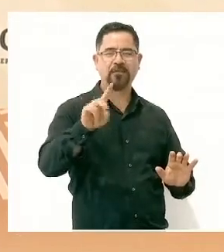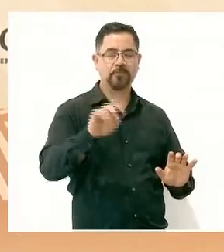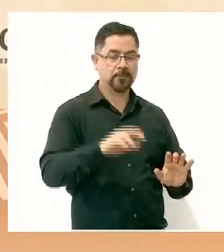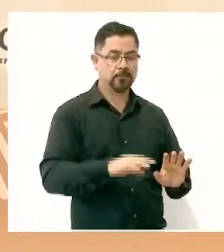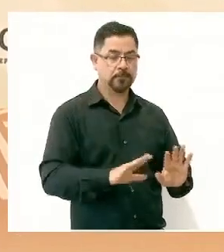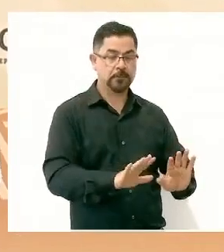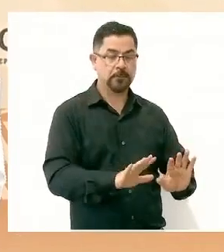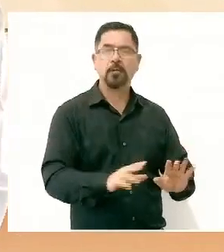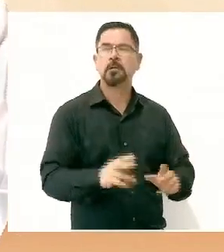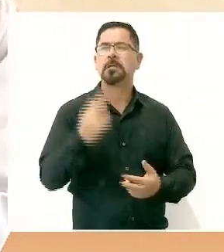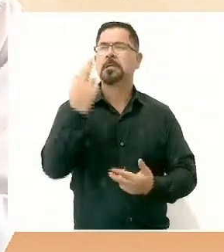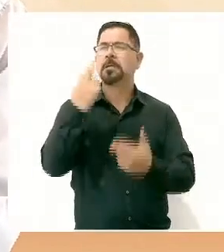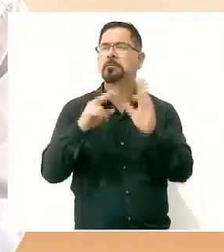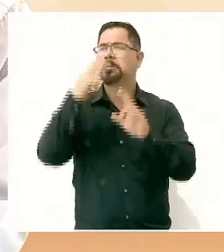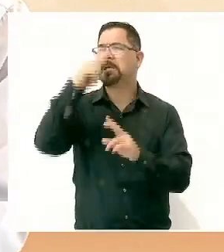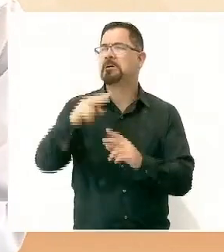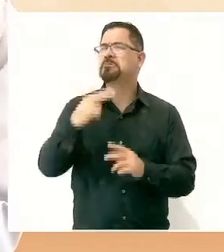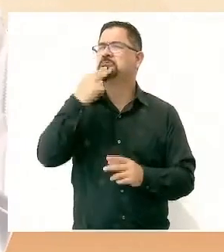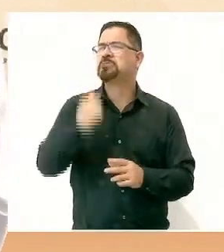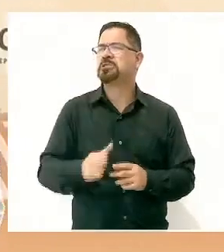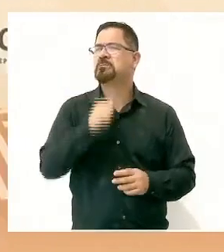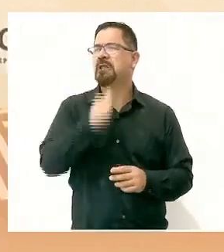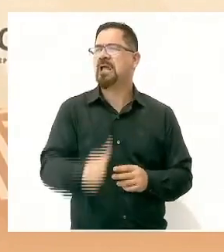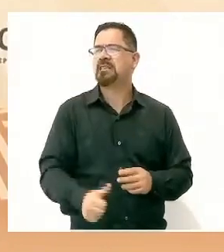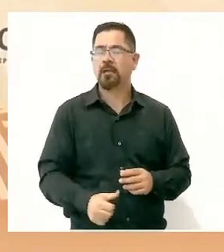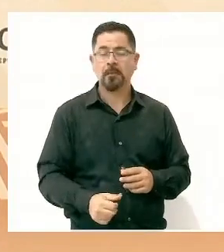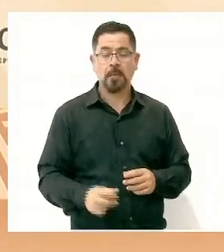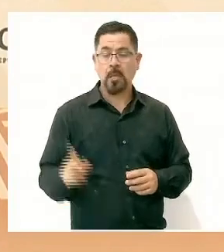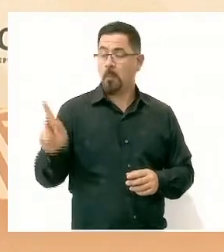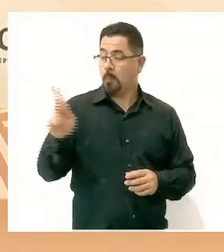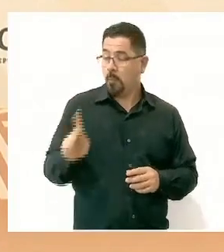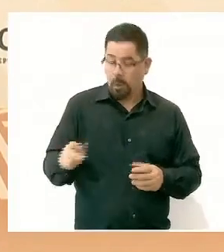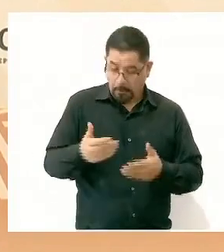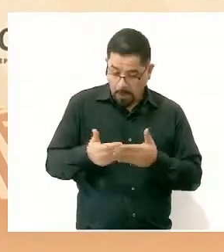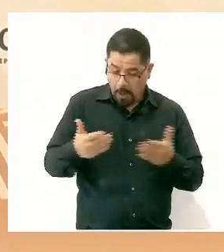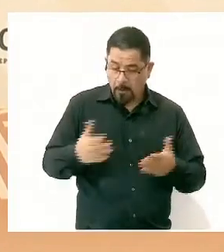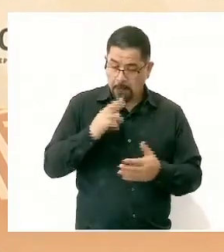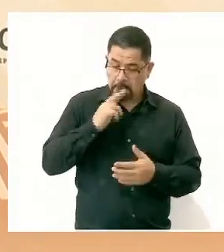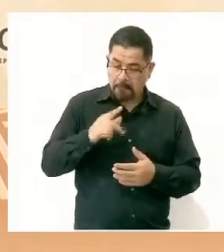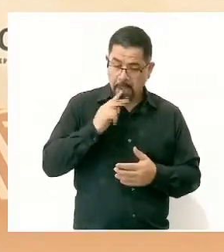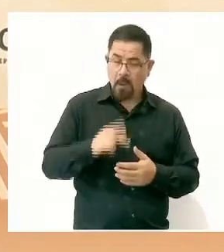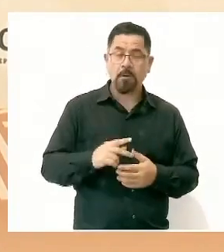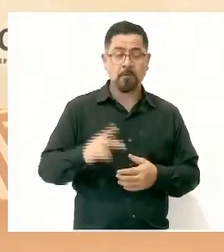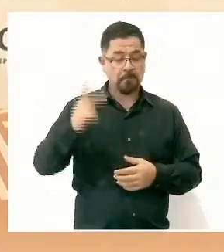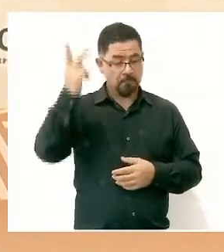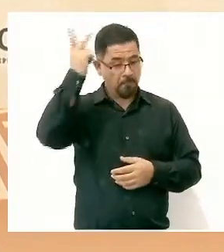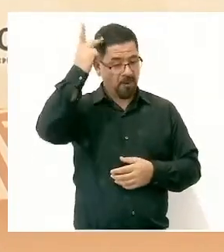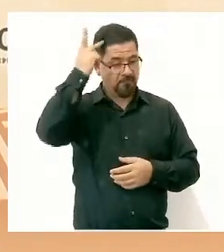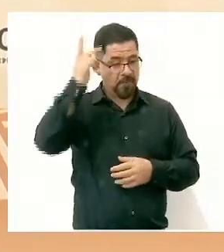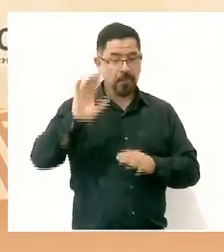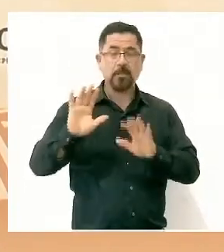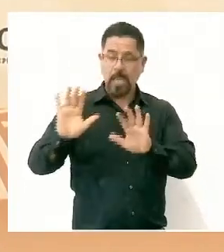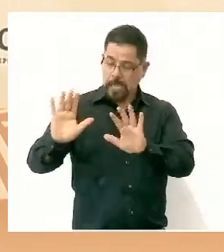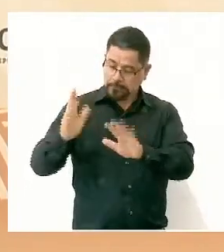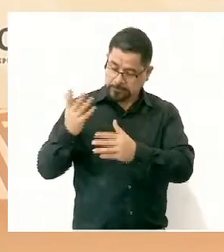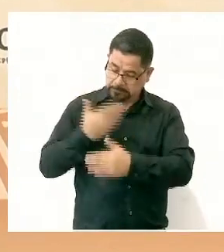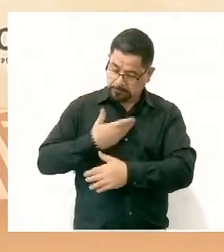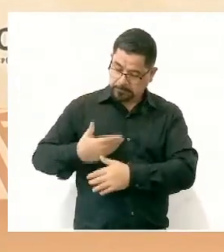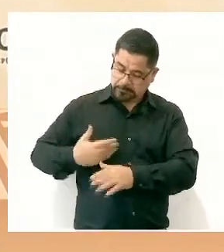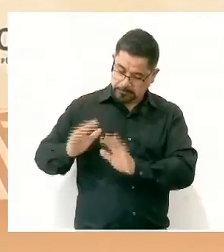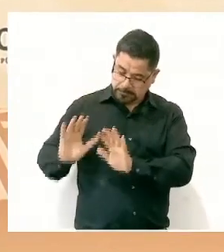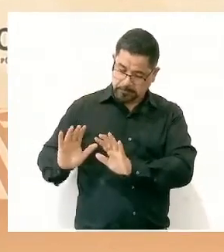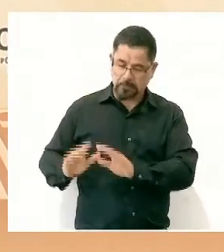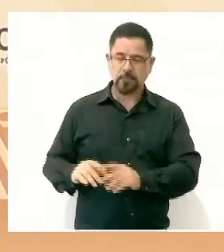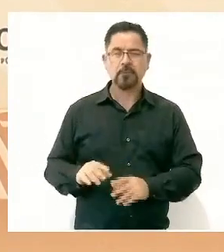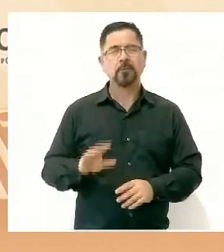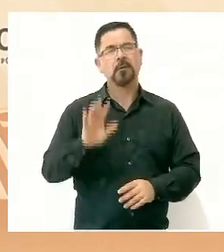de nada y que el pueblo estaba mejor con Porfirio Díaz, es